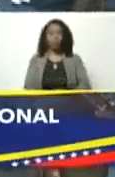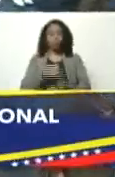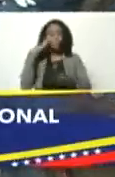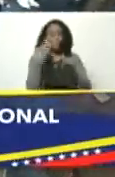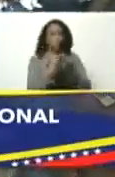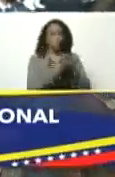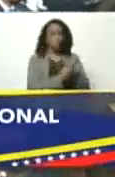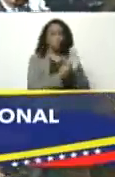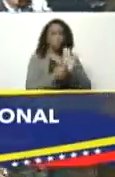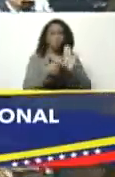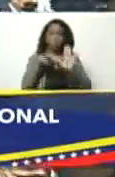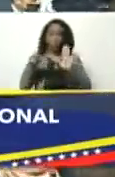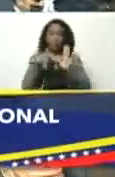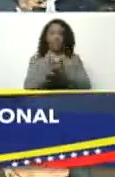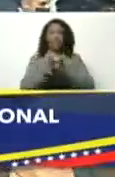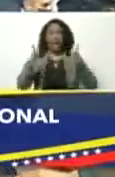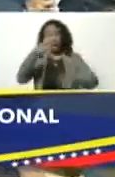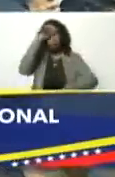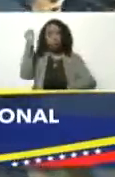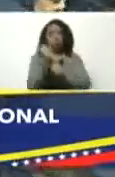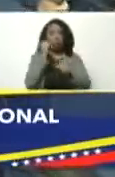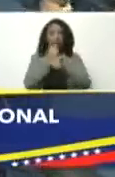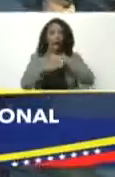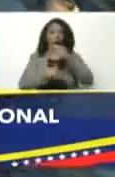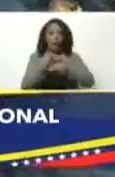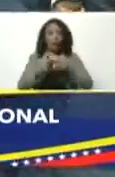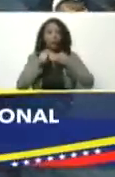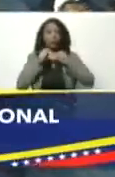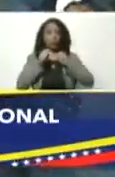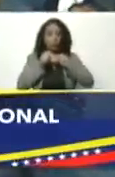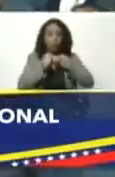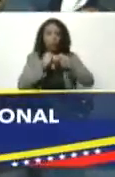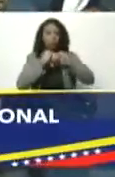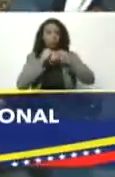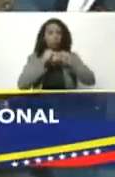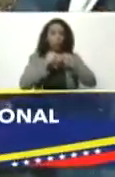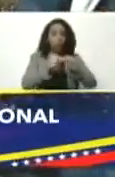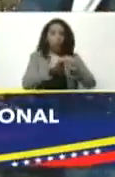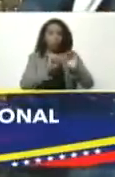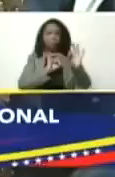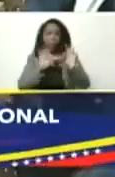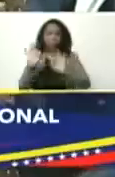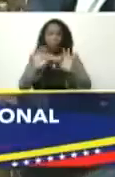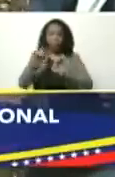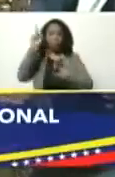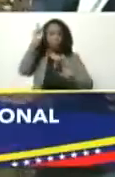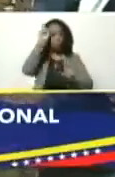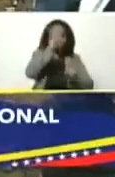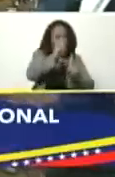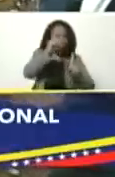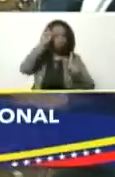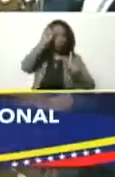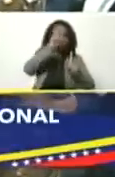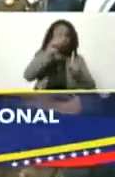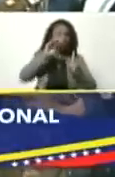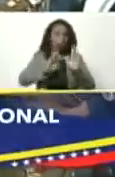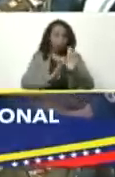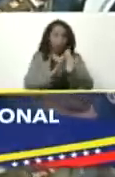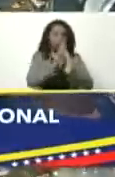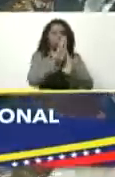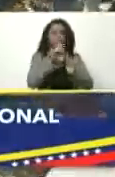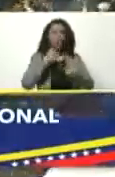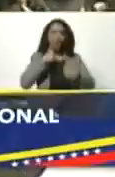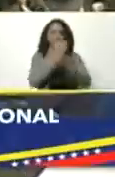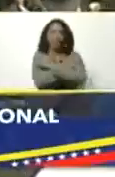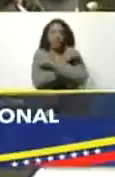eso? Un gran trabajo que se ha hecho de seguimiento, de preparación, de formación. Felicito